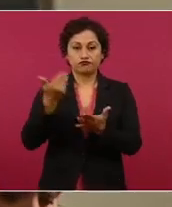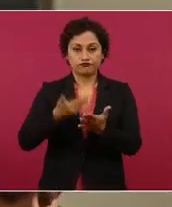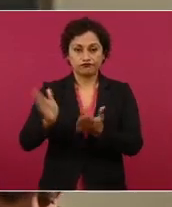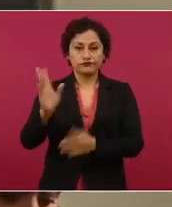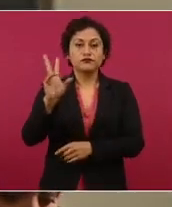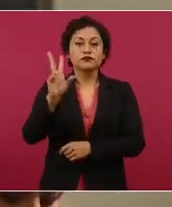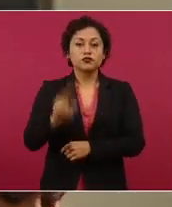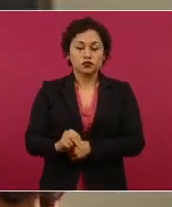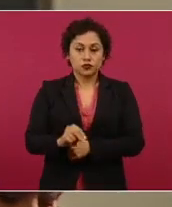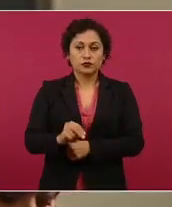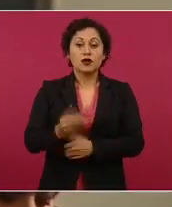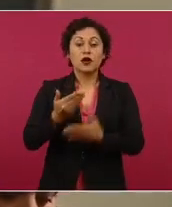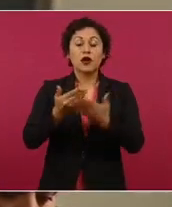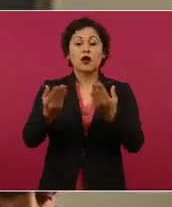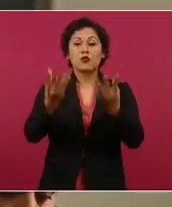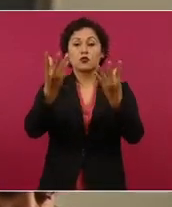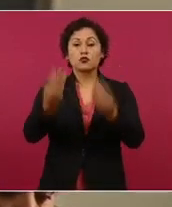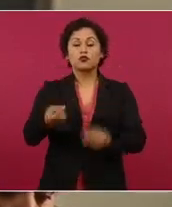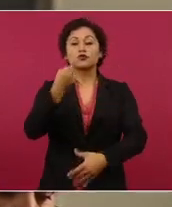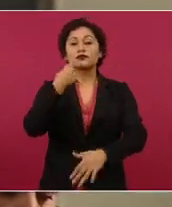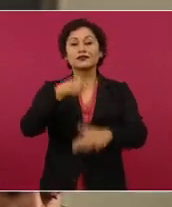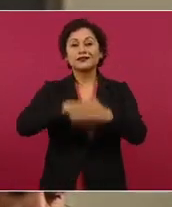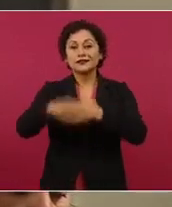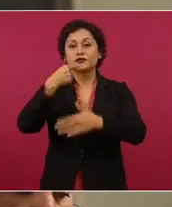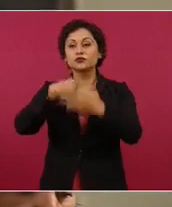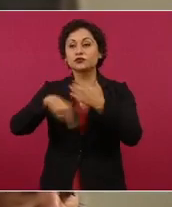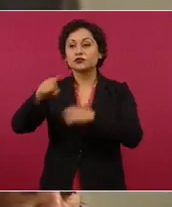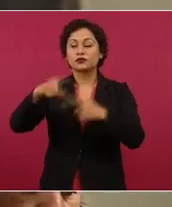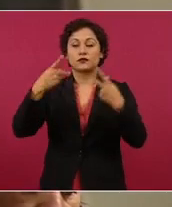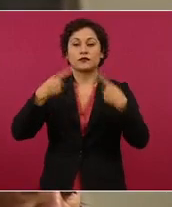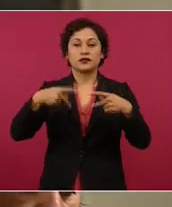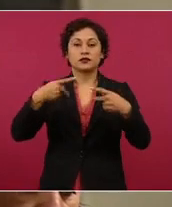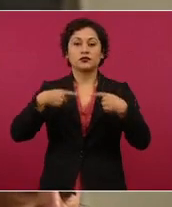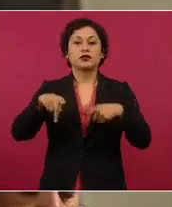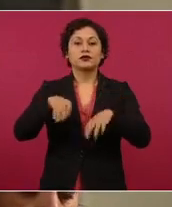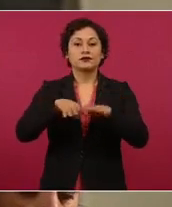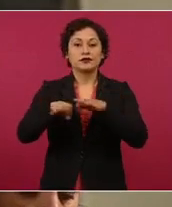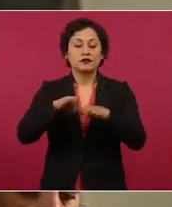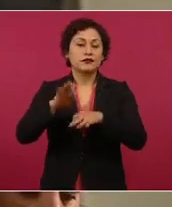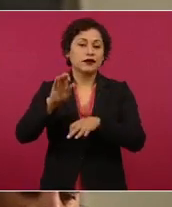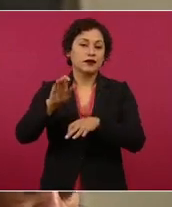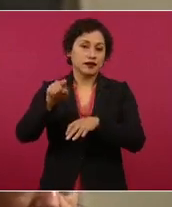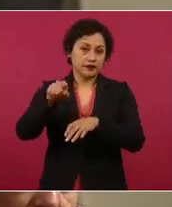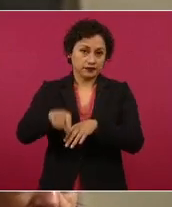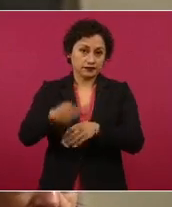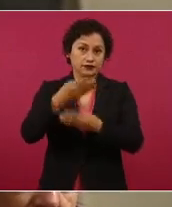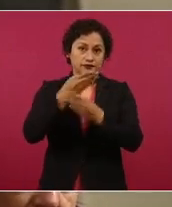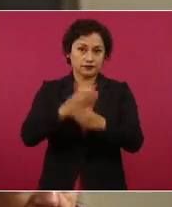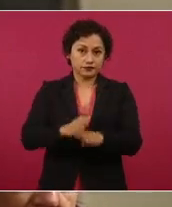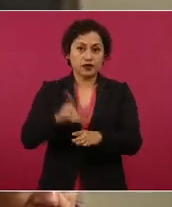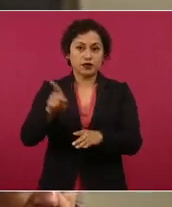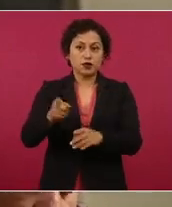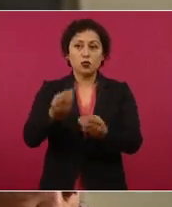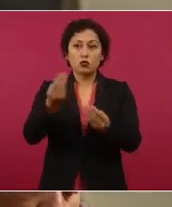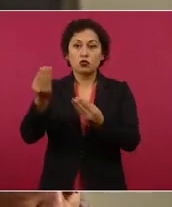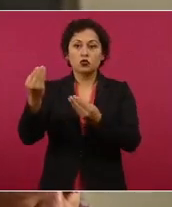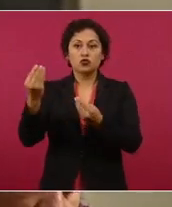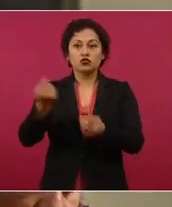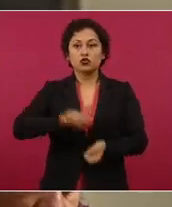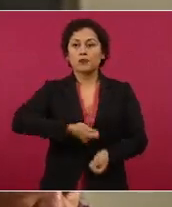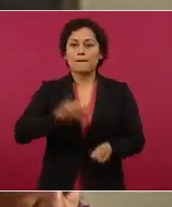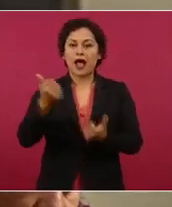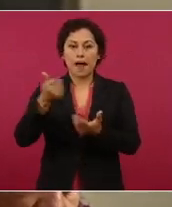los empleados están quejando que los están despidiendo justamente en este mes. A muchos no les pagan sus aguinaldos